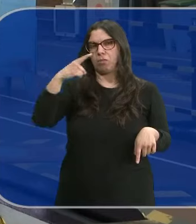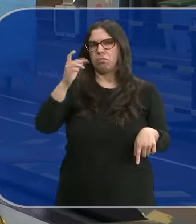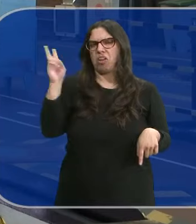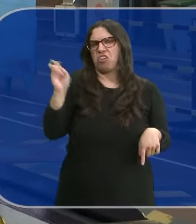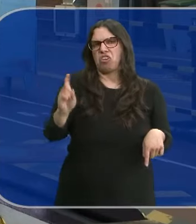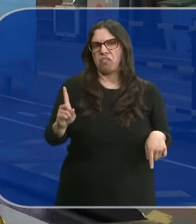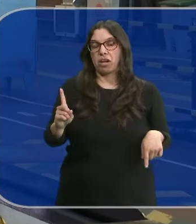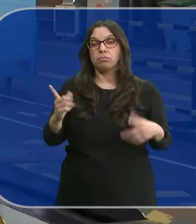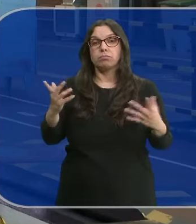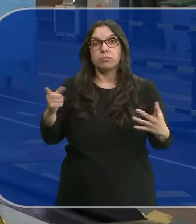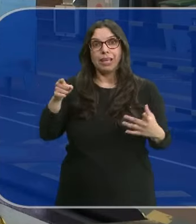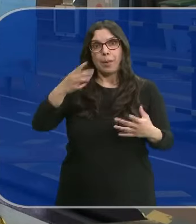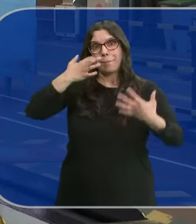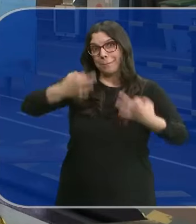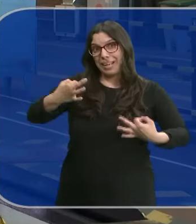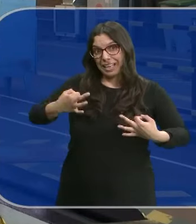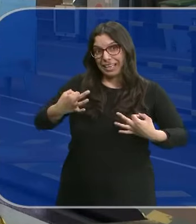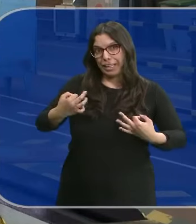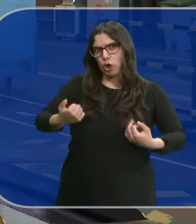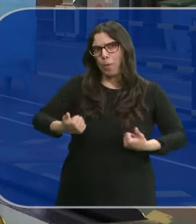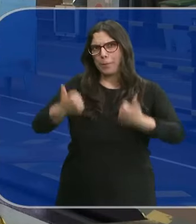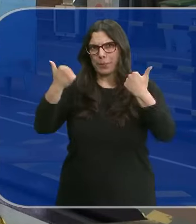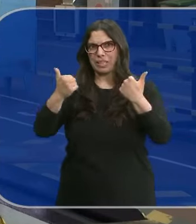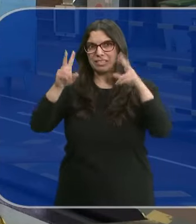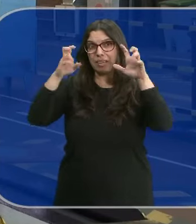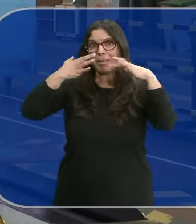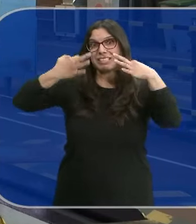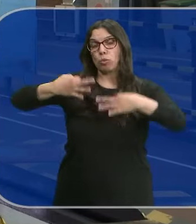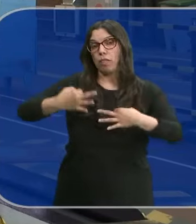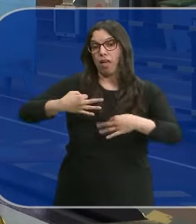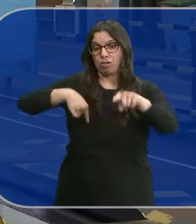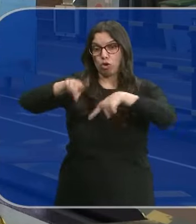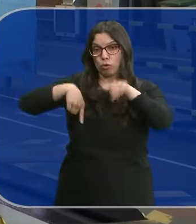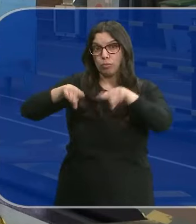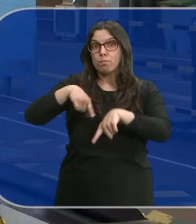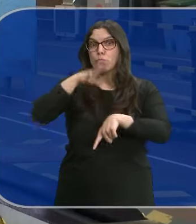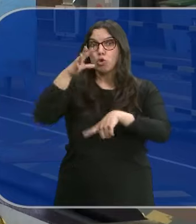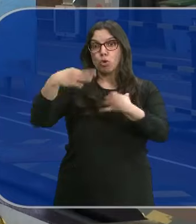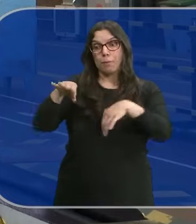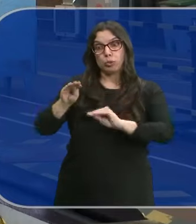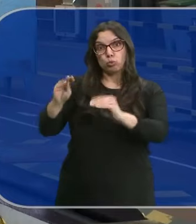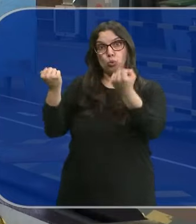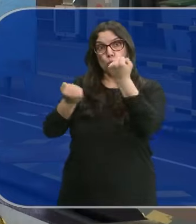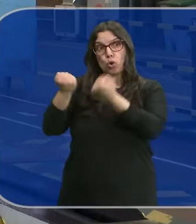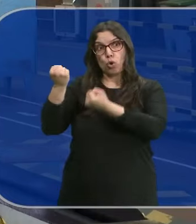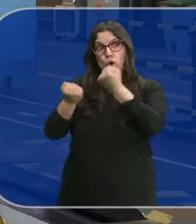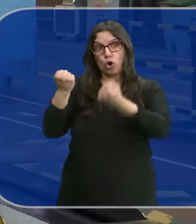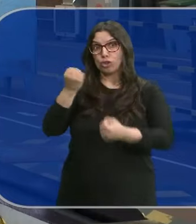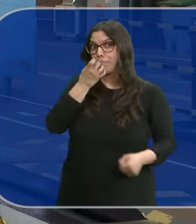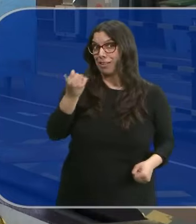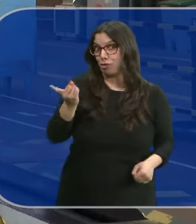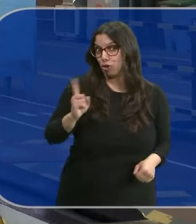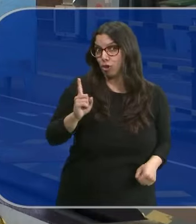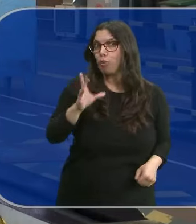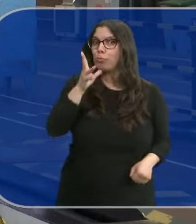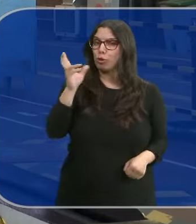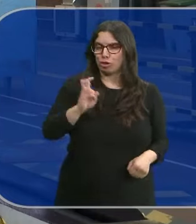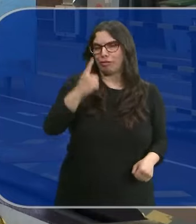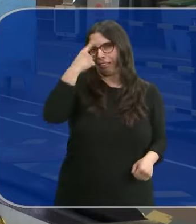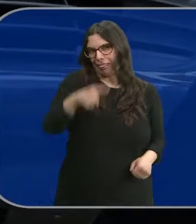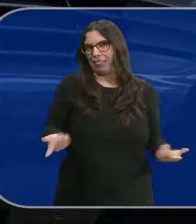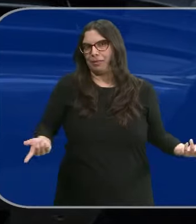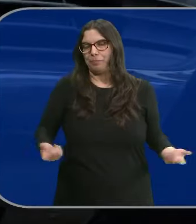venir a la ITV que es más peligroso a efectos de seguridad viales porque normalmente sus vehículos son los que no están en buen estado y por eso no